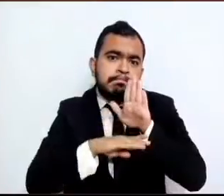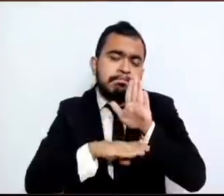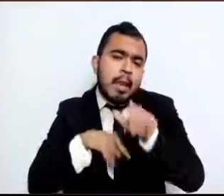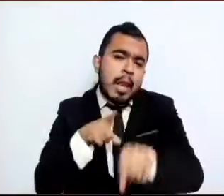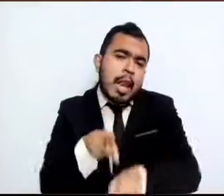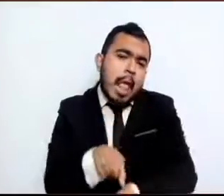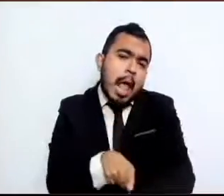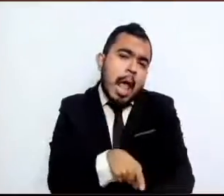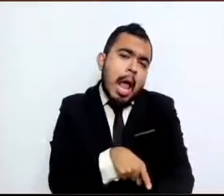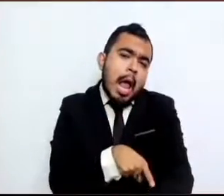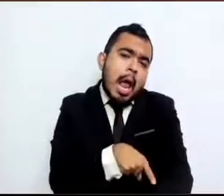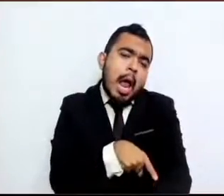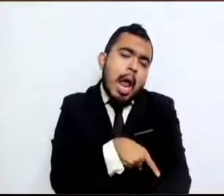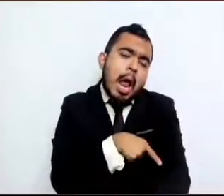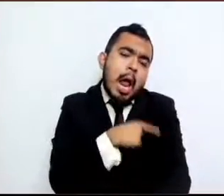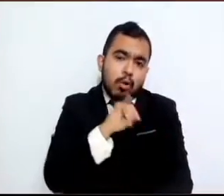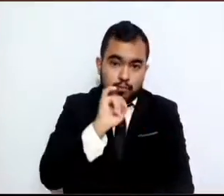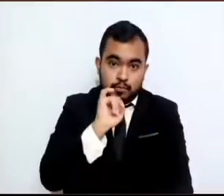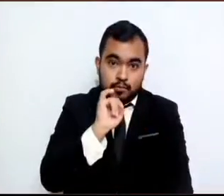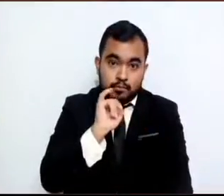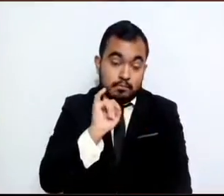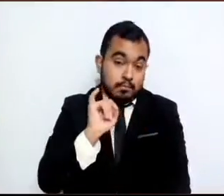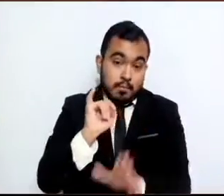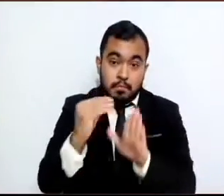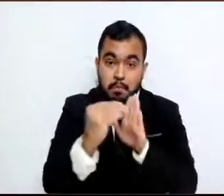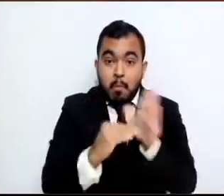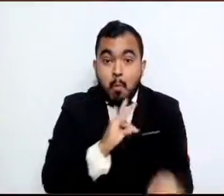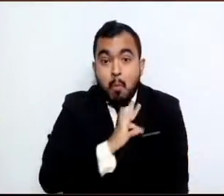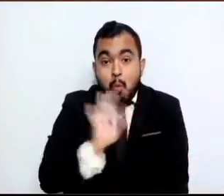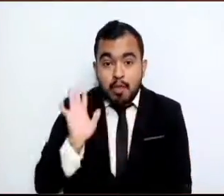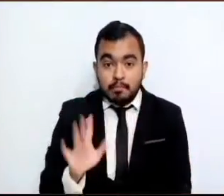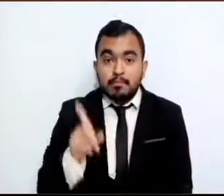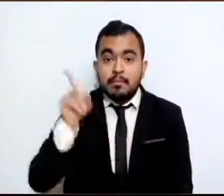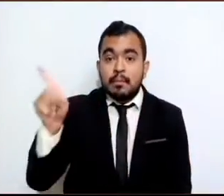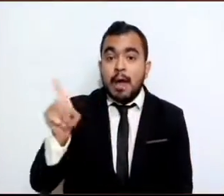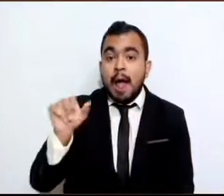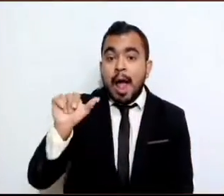desde cumplir los objetivos de la Agenda 2030